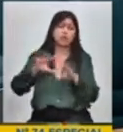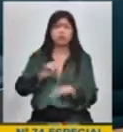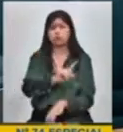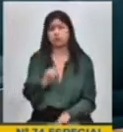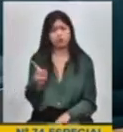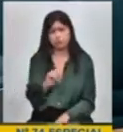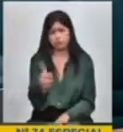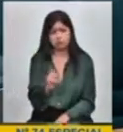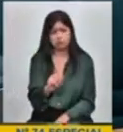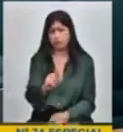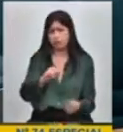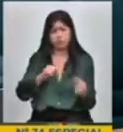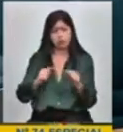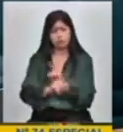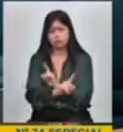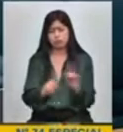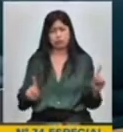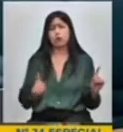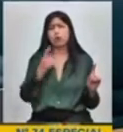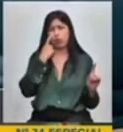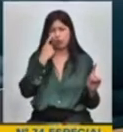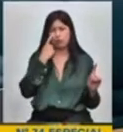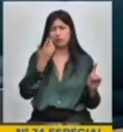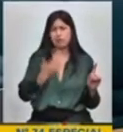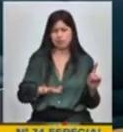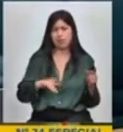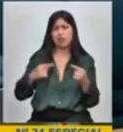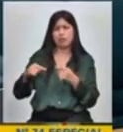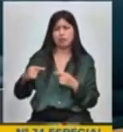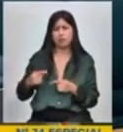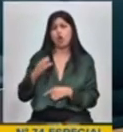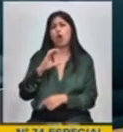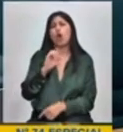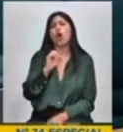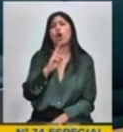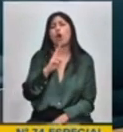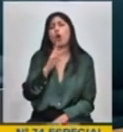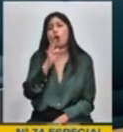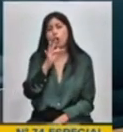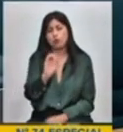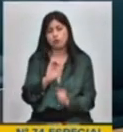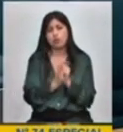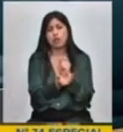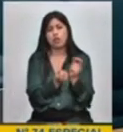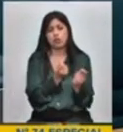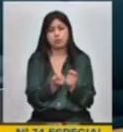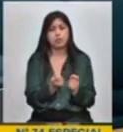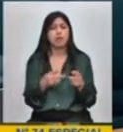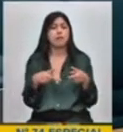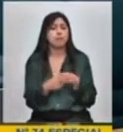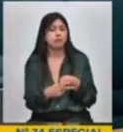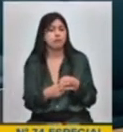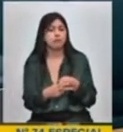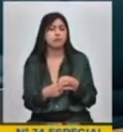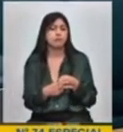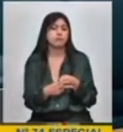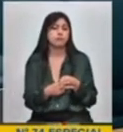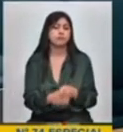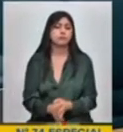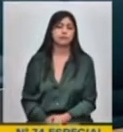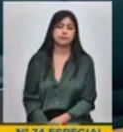Ya hay, y lo conocimos en la discusión de Corfo y Economía en la primera subcomisión.